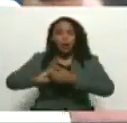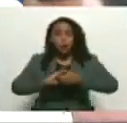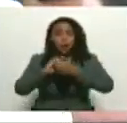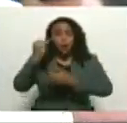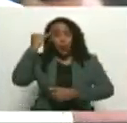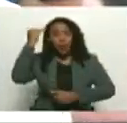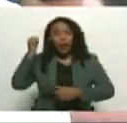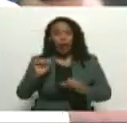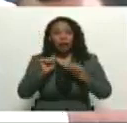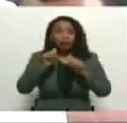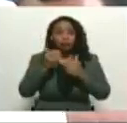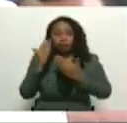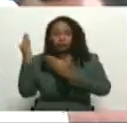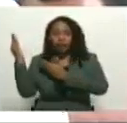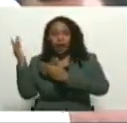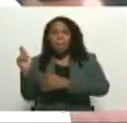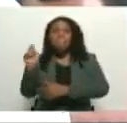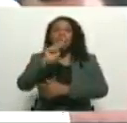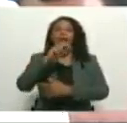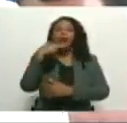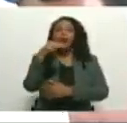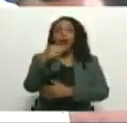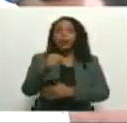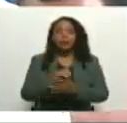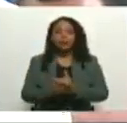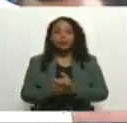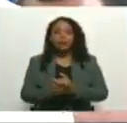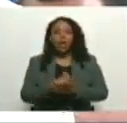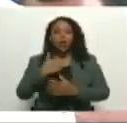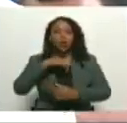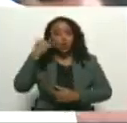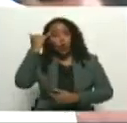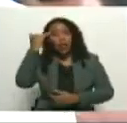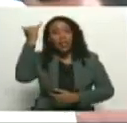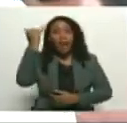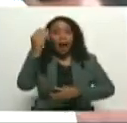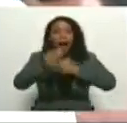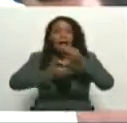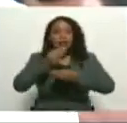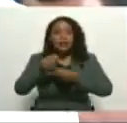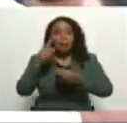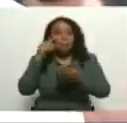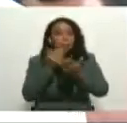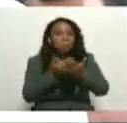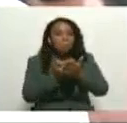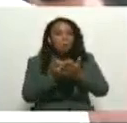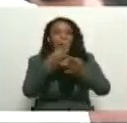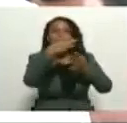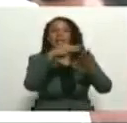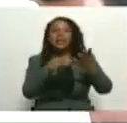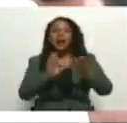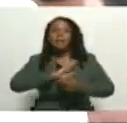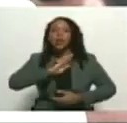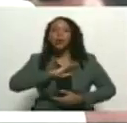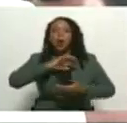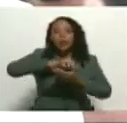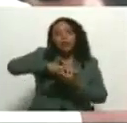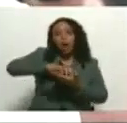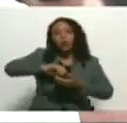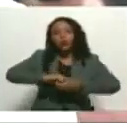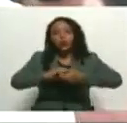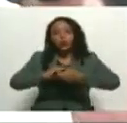para el mes de noviembre. Vamos a hacer una experiencia con productos del estado Trujillo. En